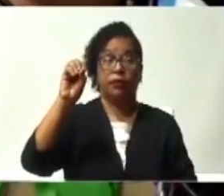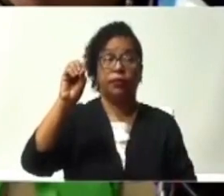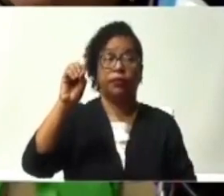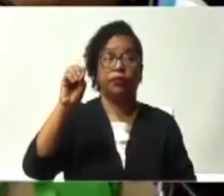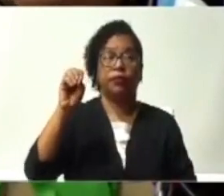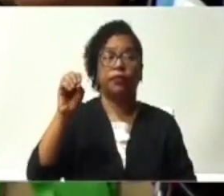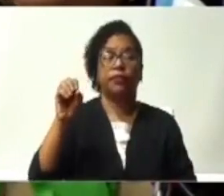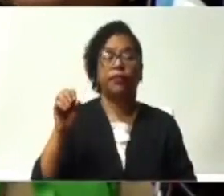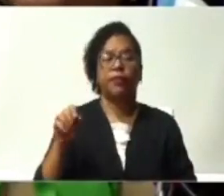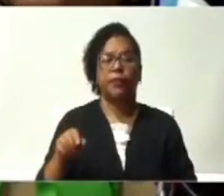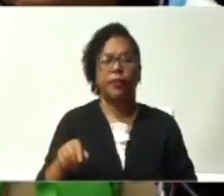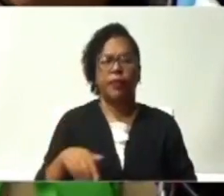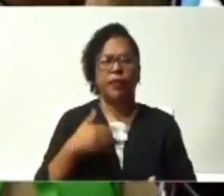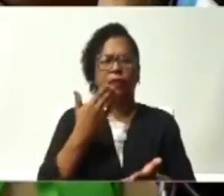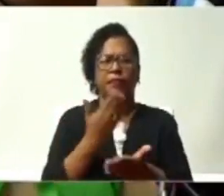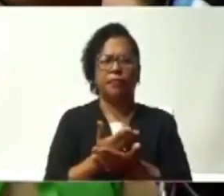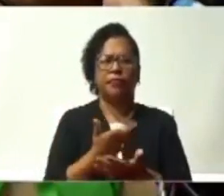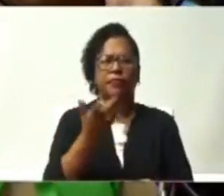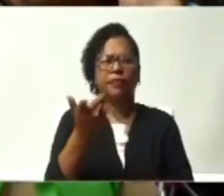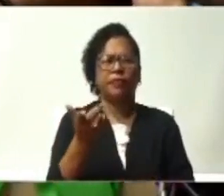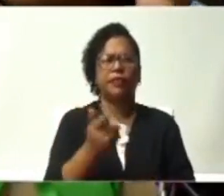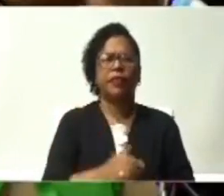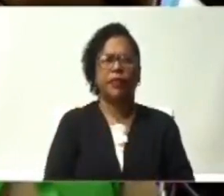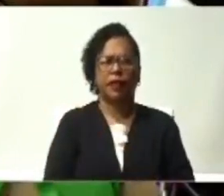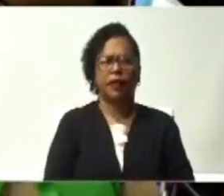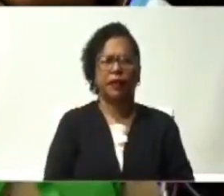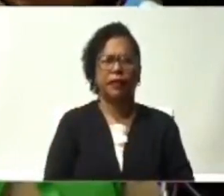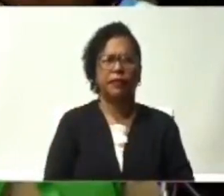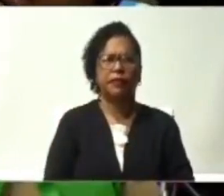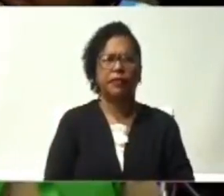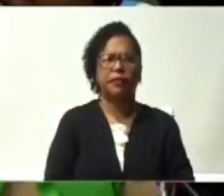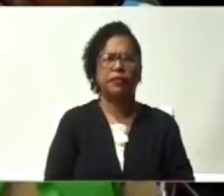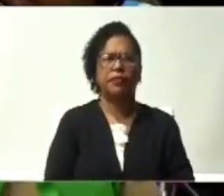yo ponderaba no solo